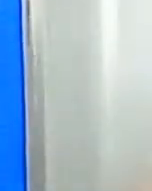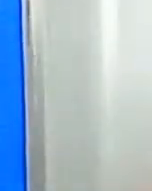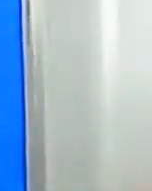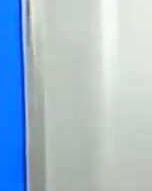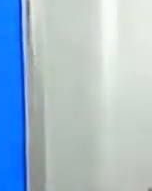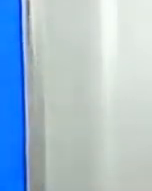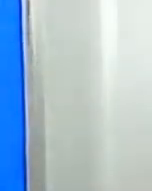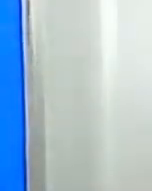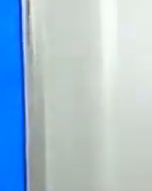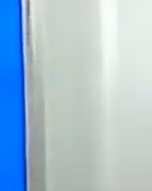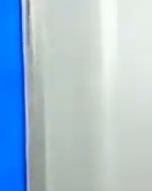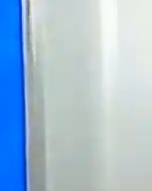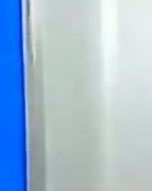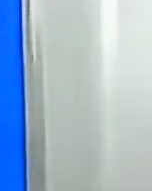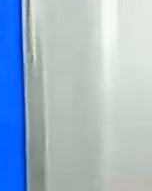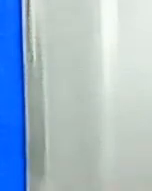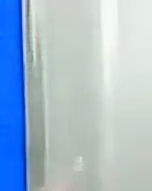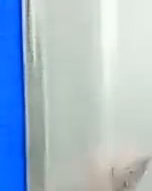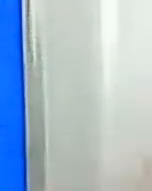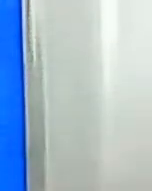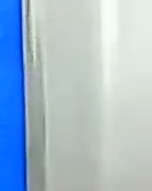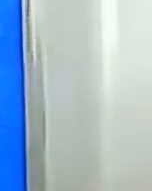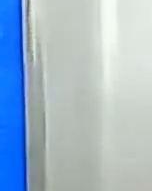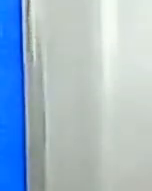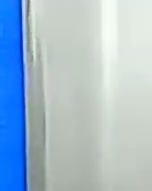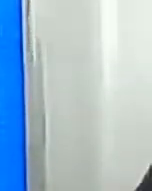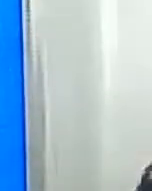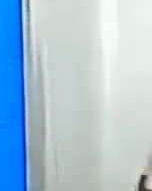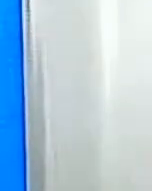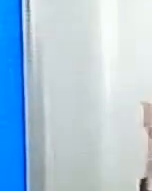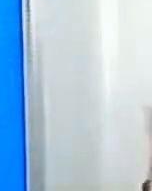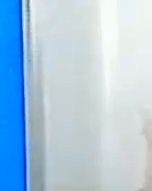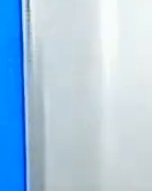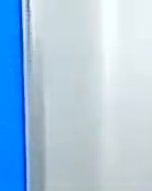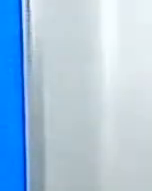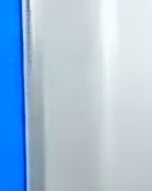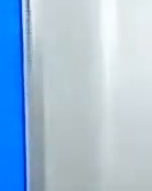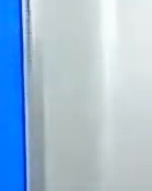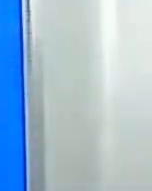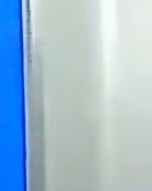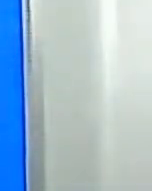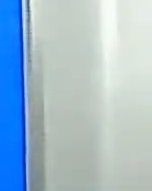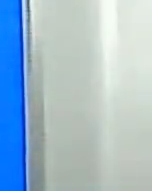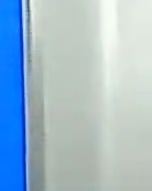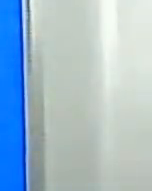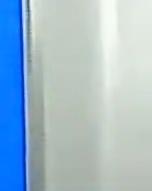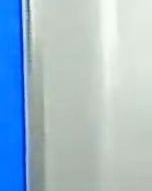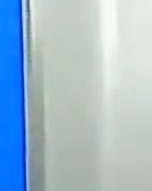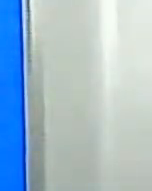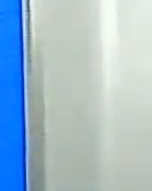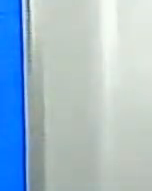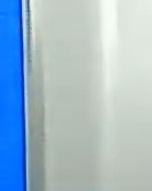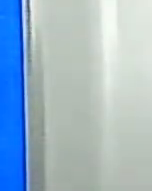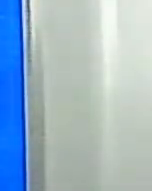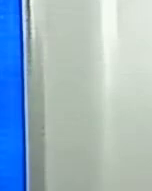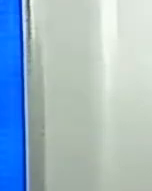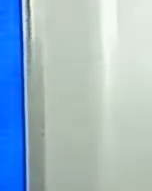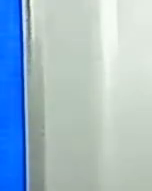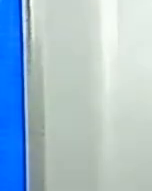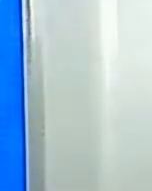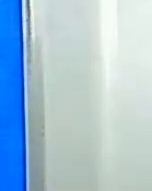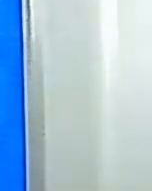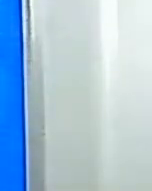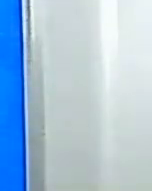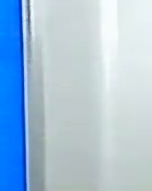recursos para que alcaldes parroquiales podamos contra la inseguridad, para lo cual declararemos a la inseguridad